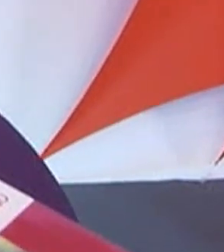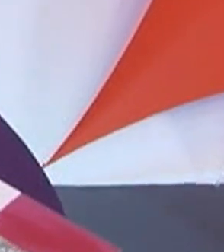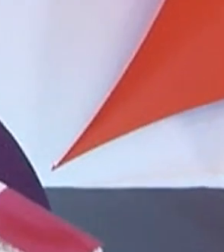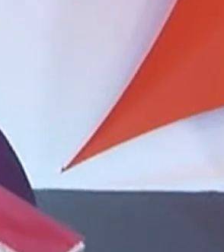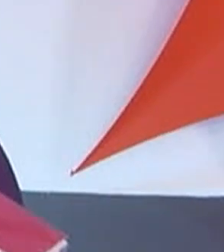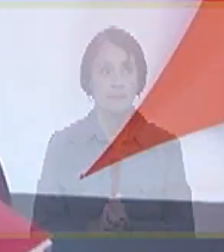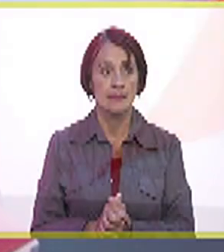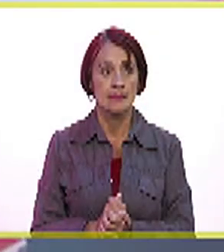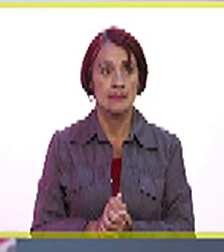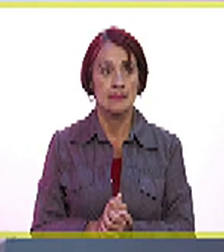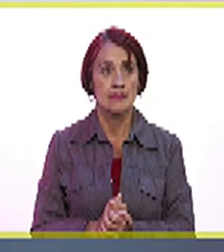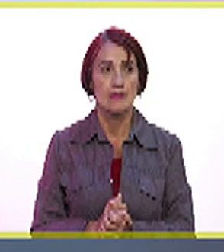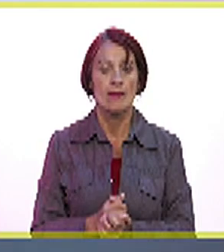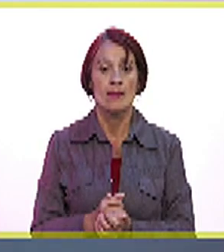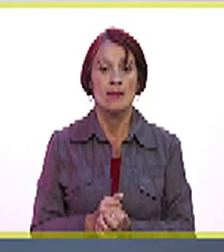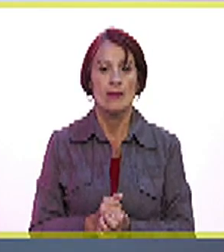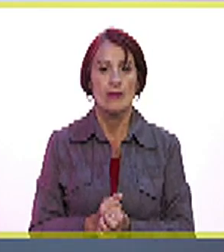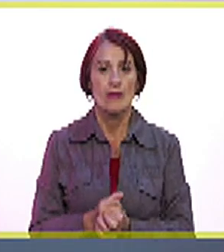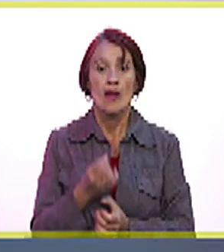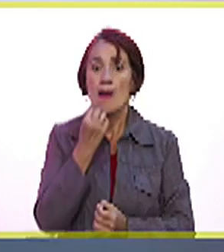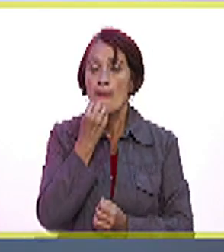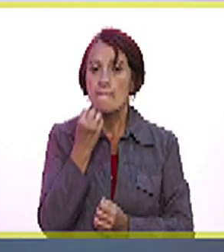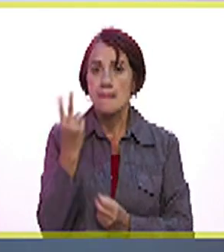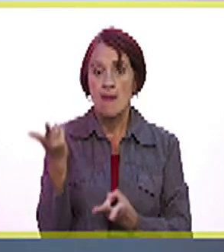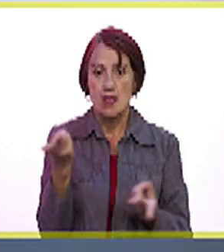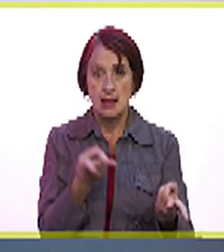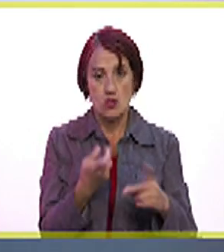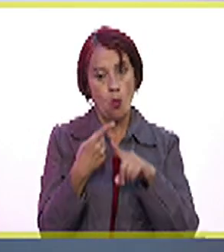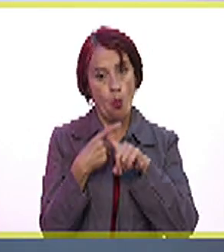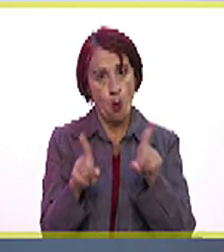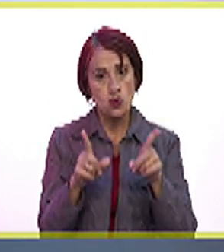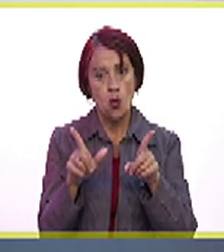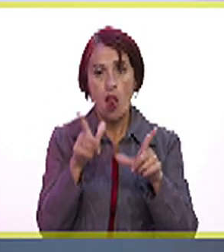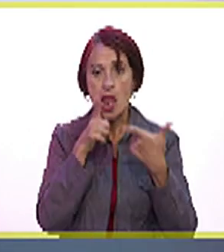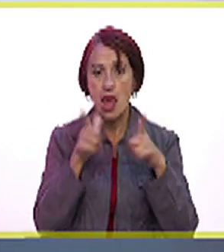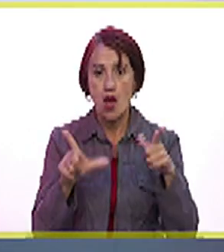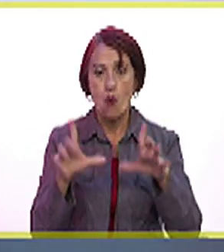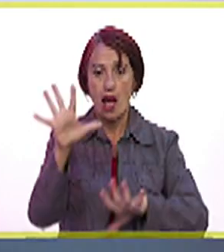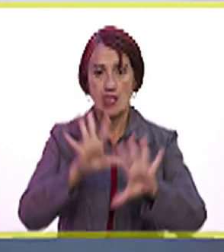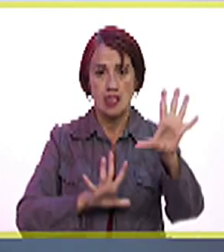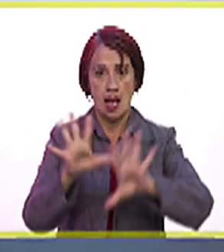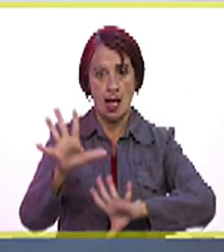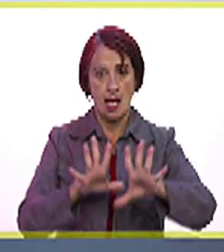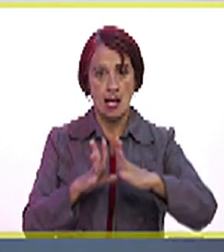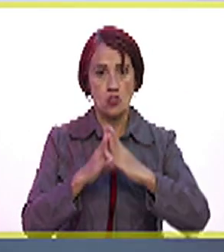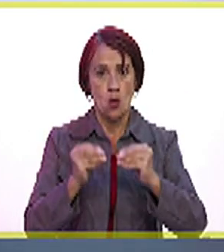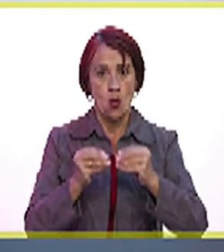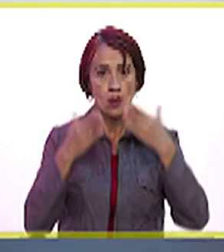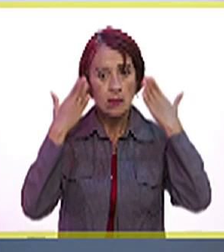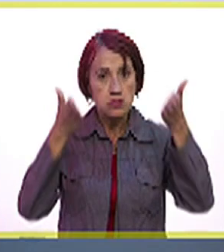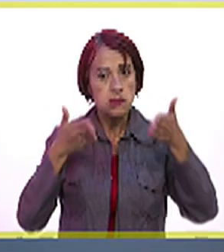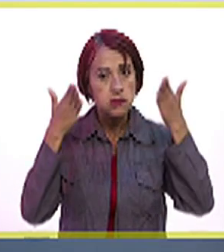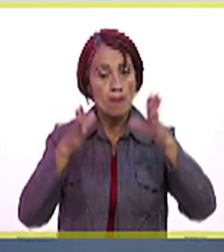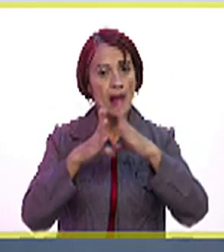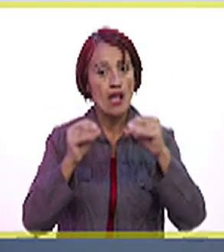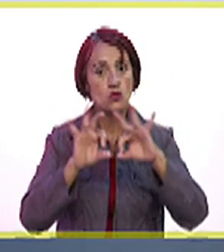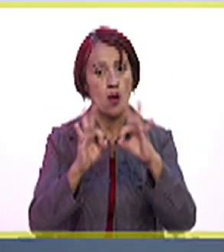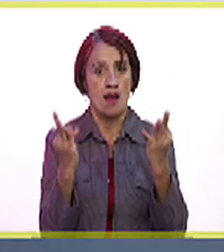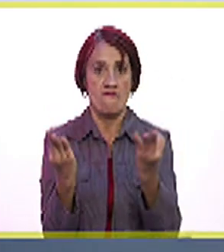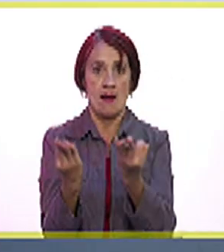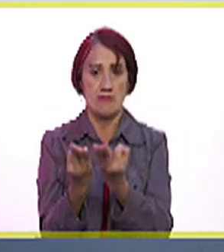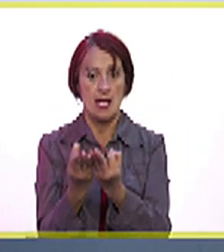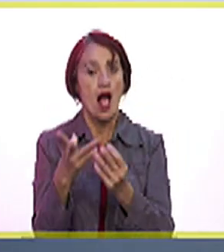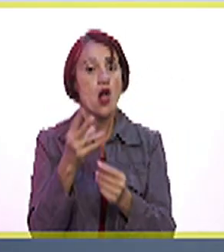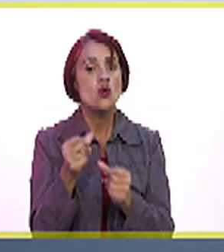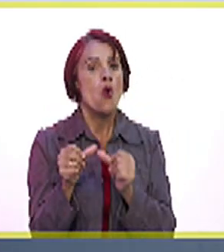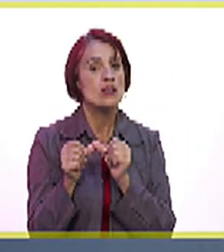Welcome back. Bienvenidos a otro viernes de lengua extranjera. Recuerden que nuestras orientaciones son para toda la familia. No se queden